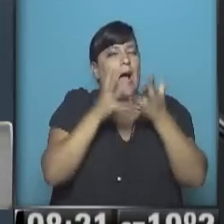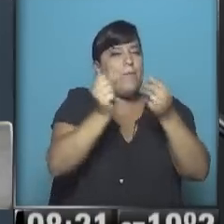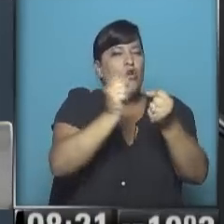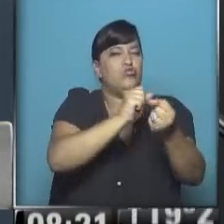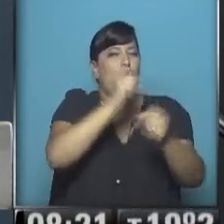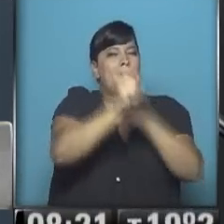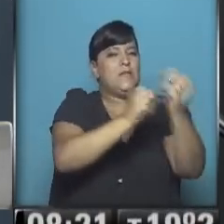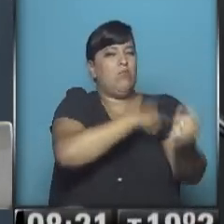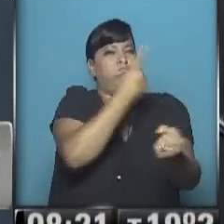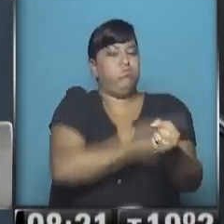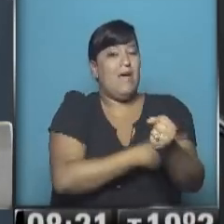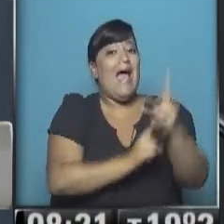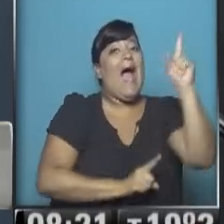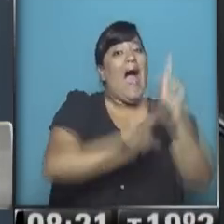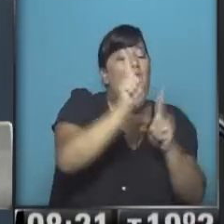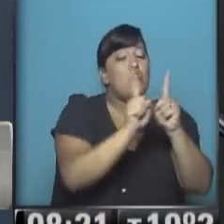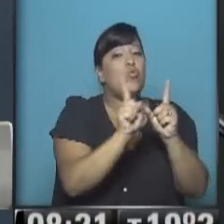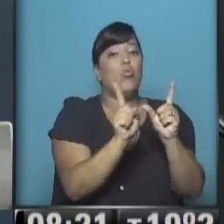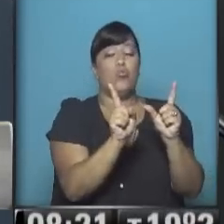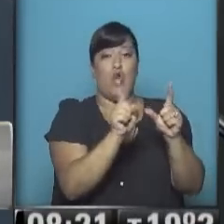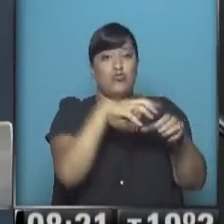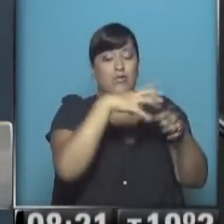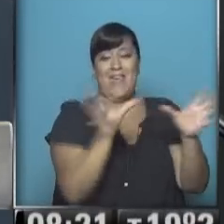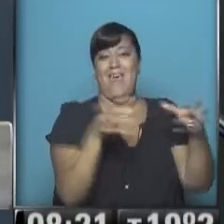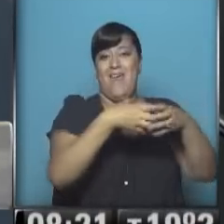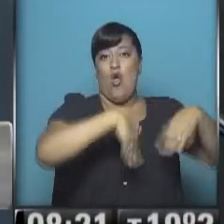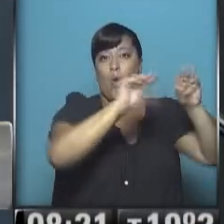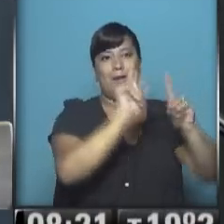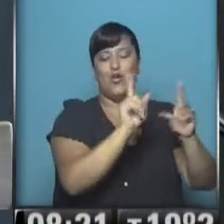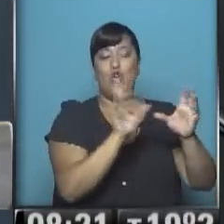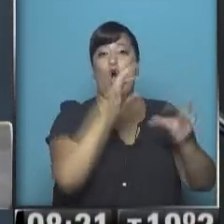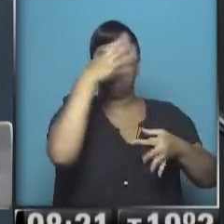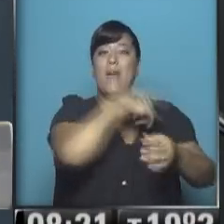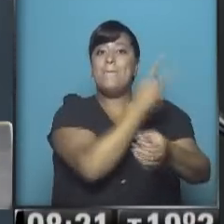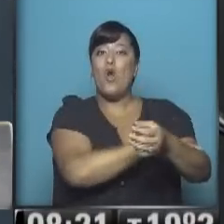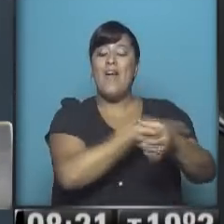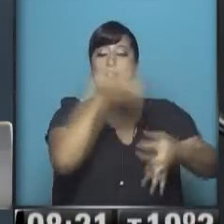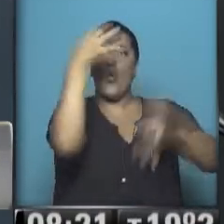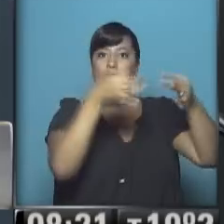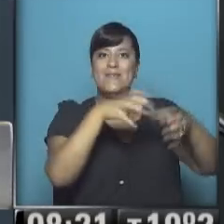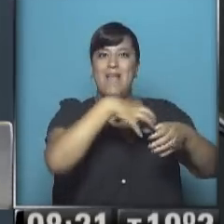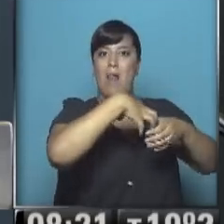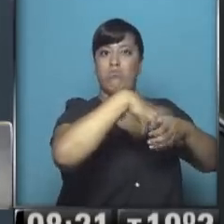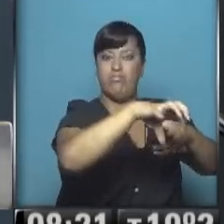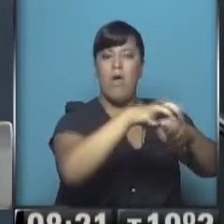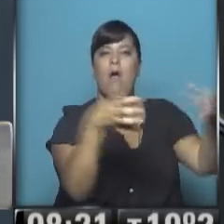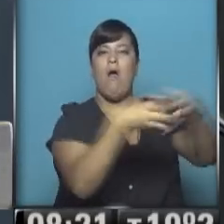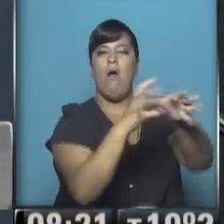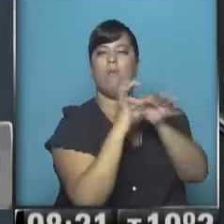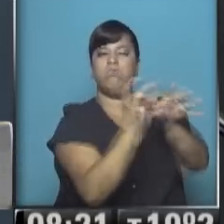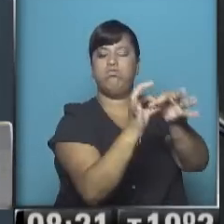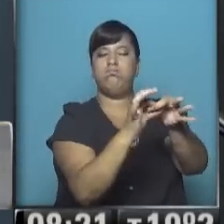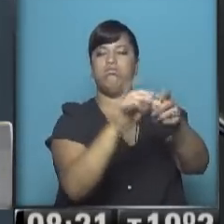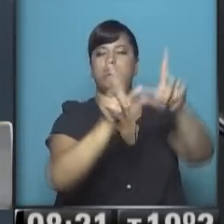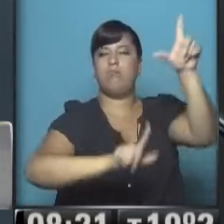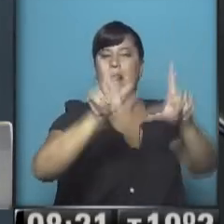algunos miembros y sectores del poder judicial precisamente con grupos mediáticos concentrados y grupos